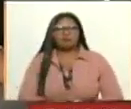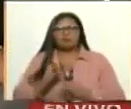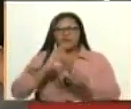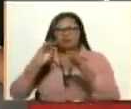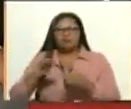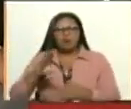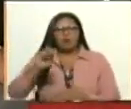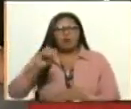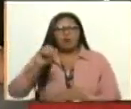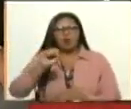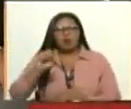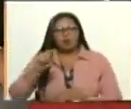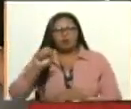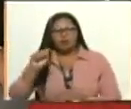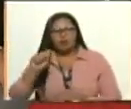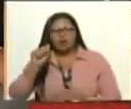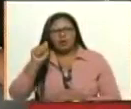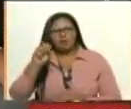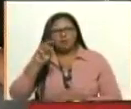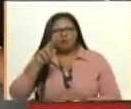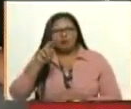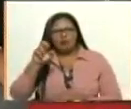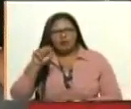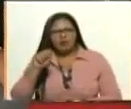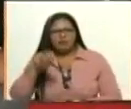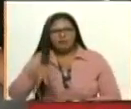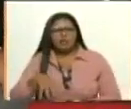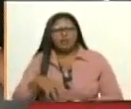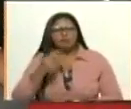Costa Afuera, Cumaná, Estado Sucre.